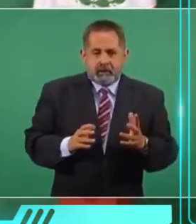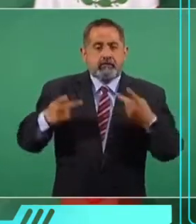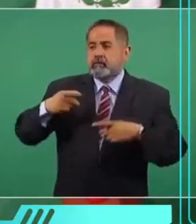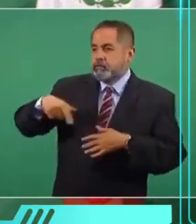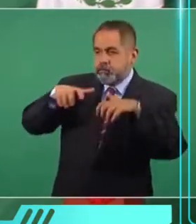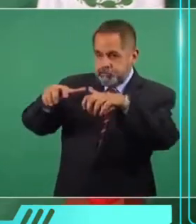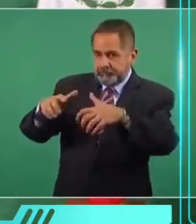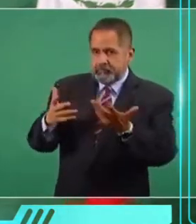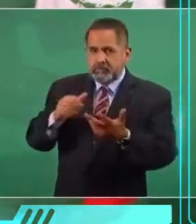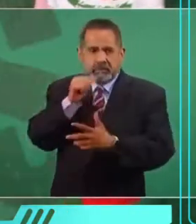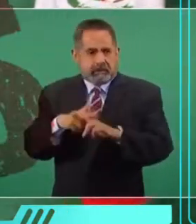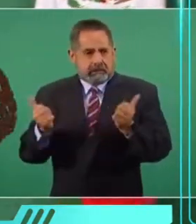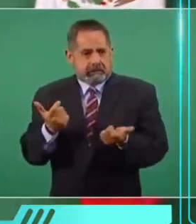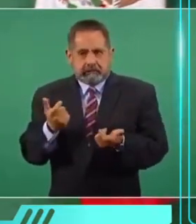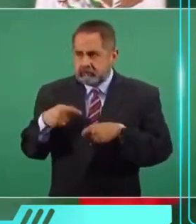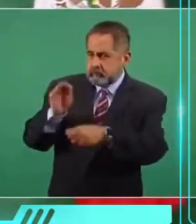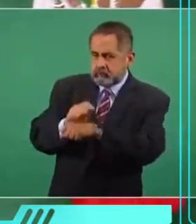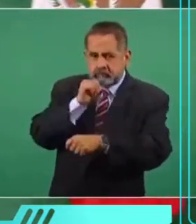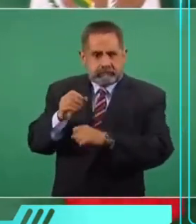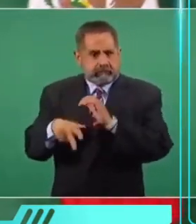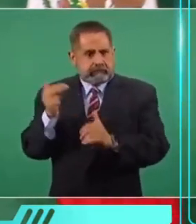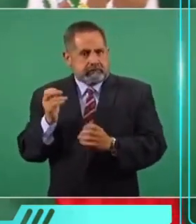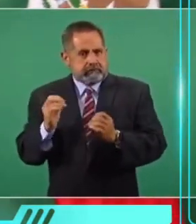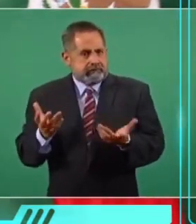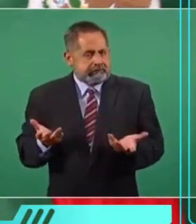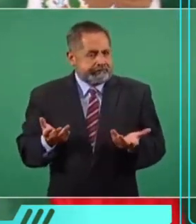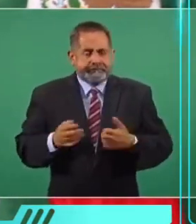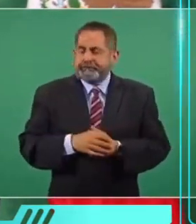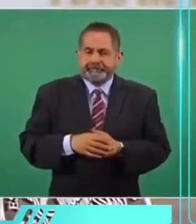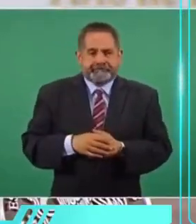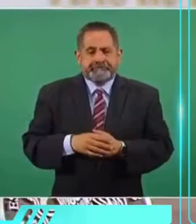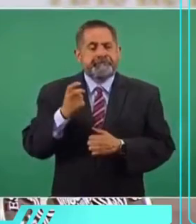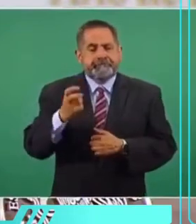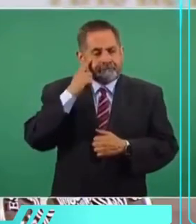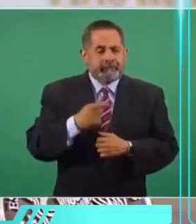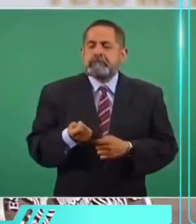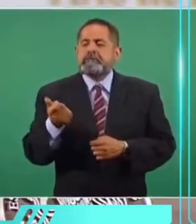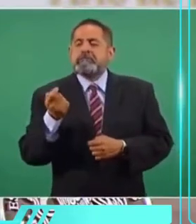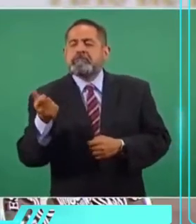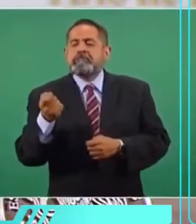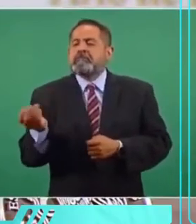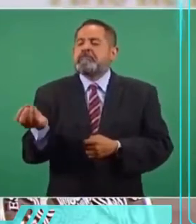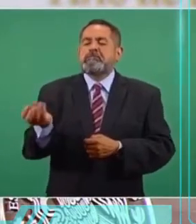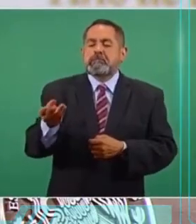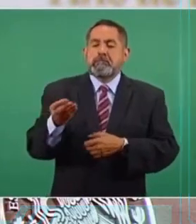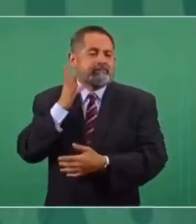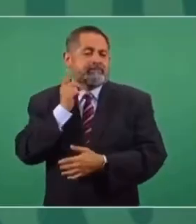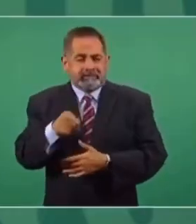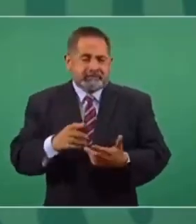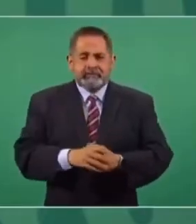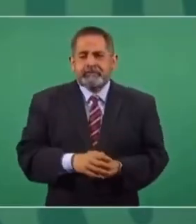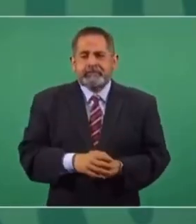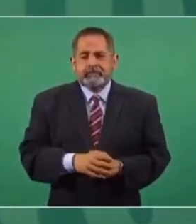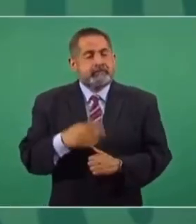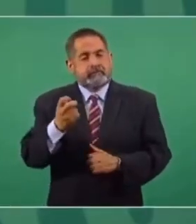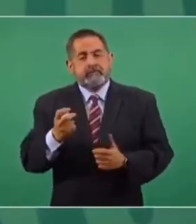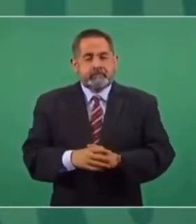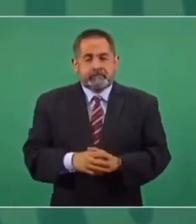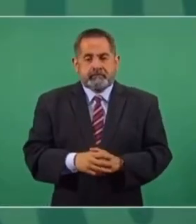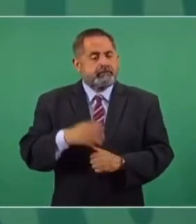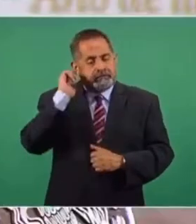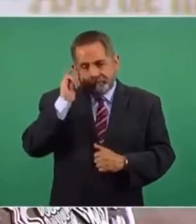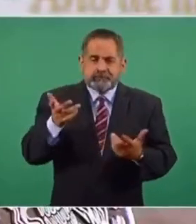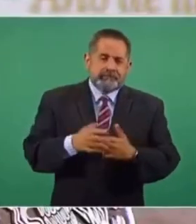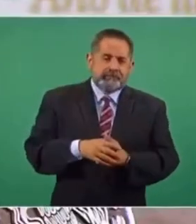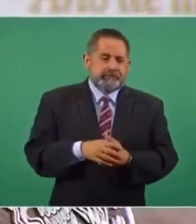pueblo no le llegaba nada, solo repartían migajas cuando había elecciones. Entonces,